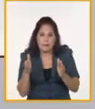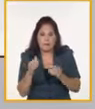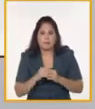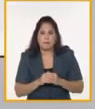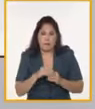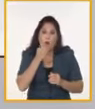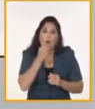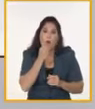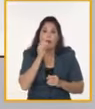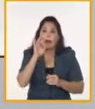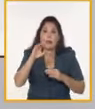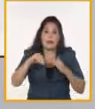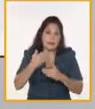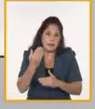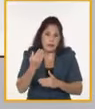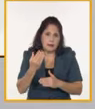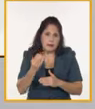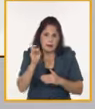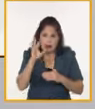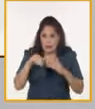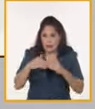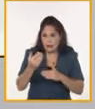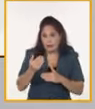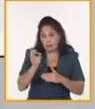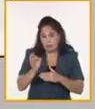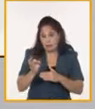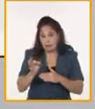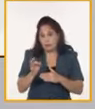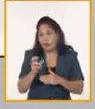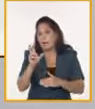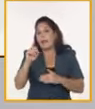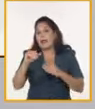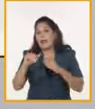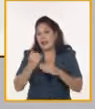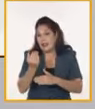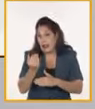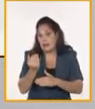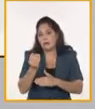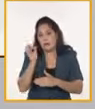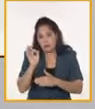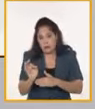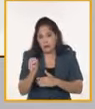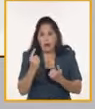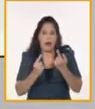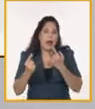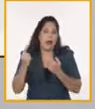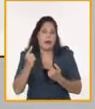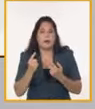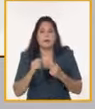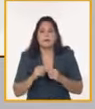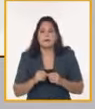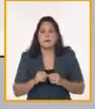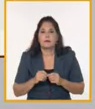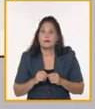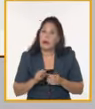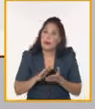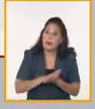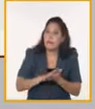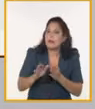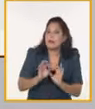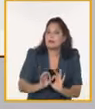de los 15 días para los que no lleven permisos previos 20 días para los que los que llevan alguna eh permisos